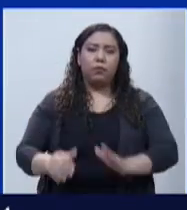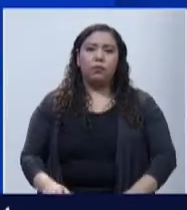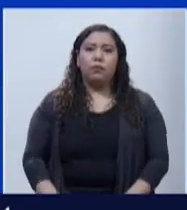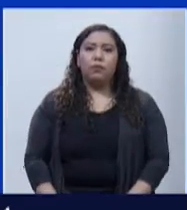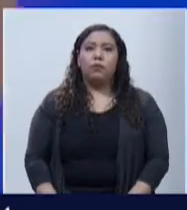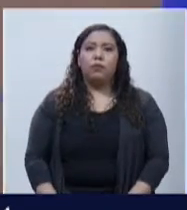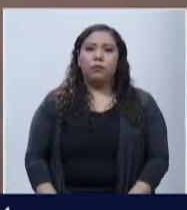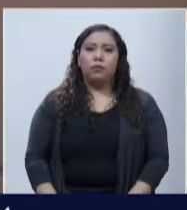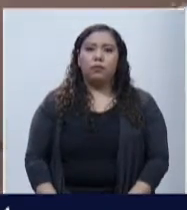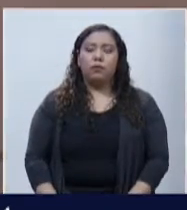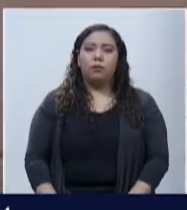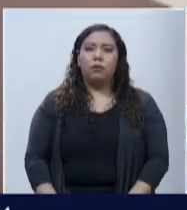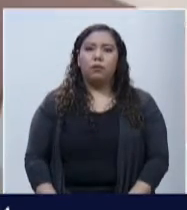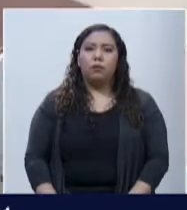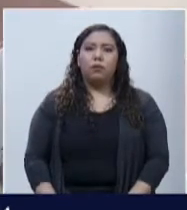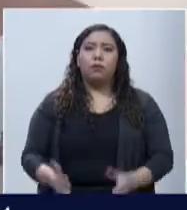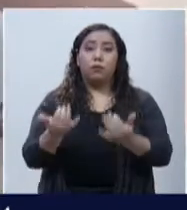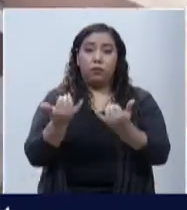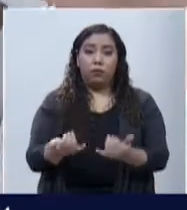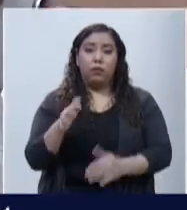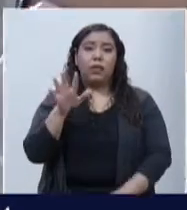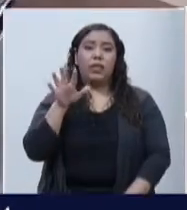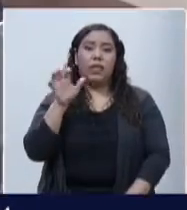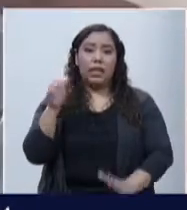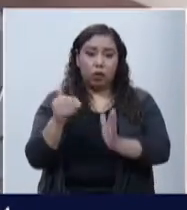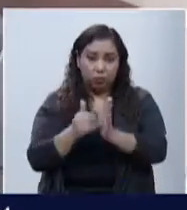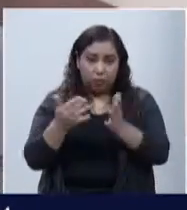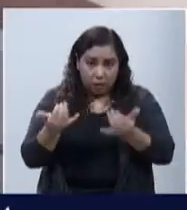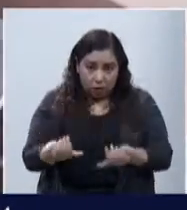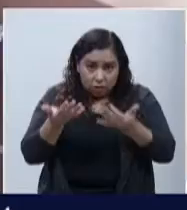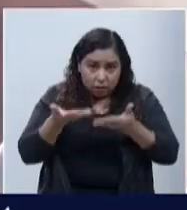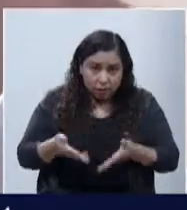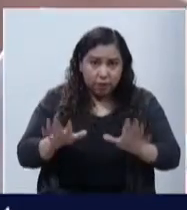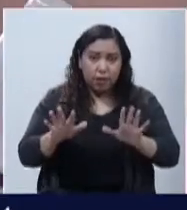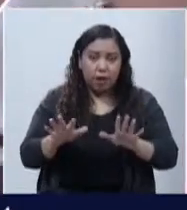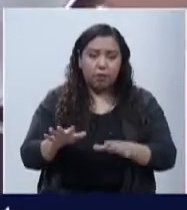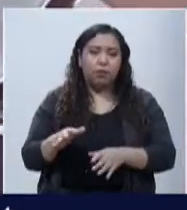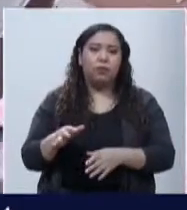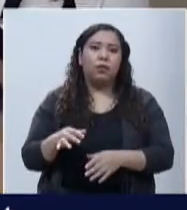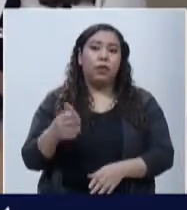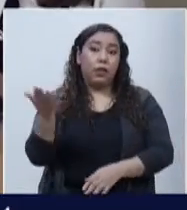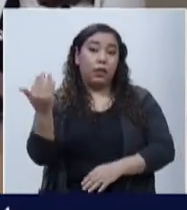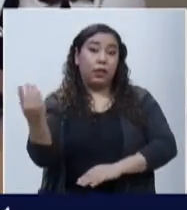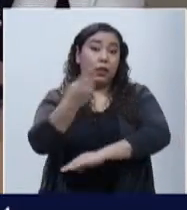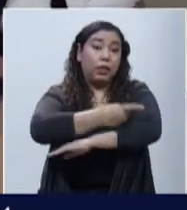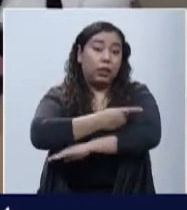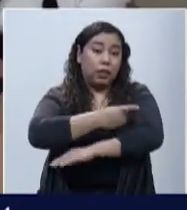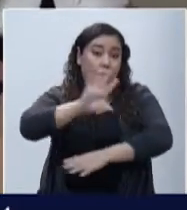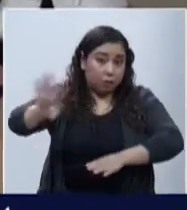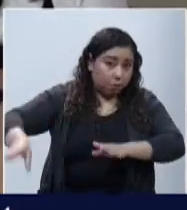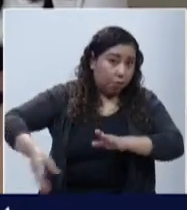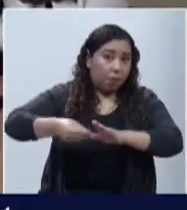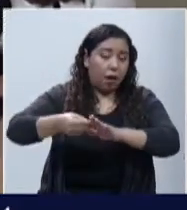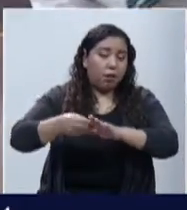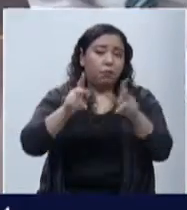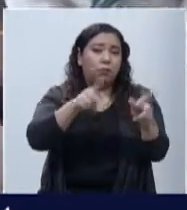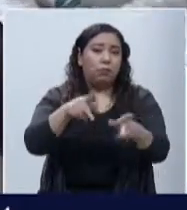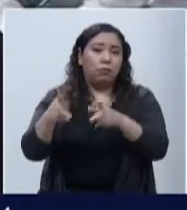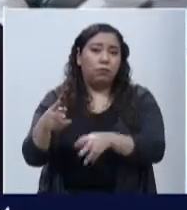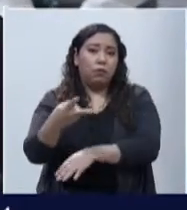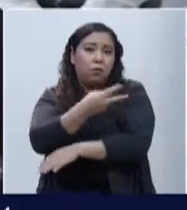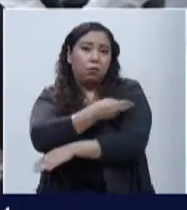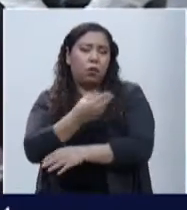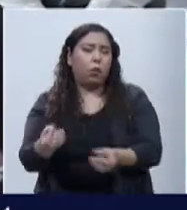tenemos más de medio millón esperamos en 15 días tener el millón de población inoculada tenemos suficientes médicos a nivel